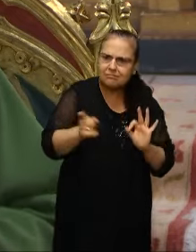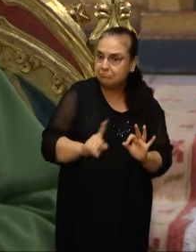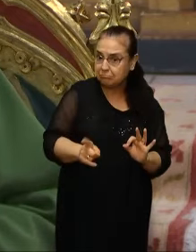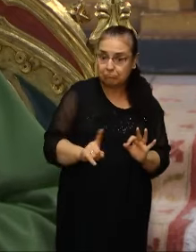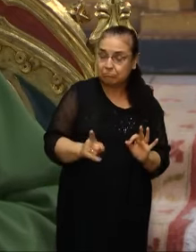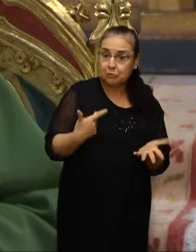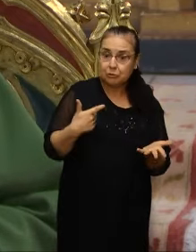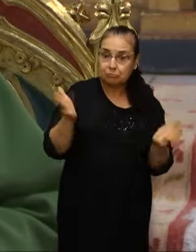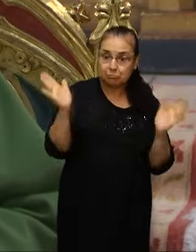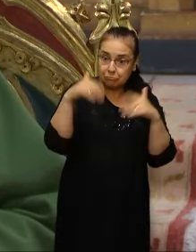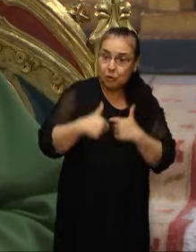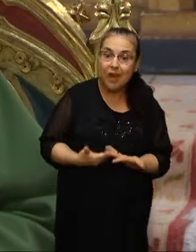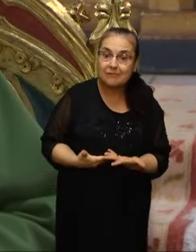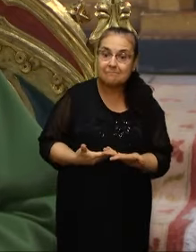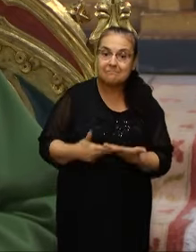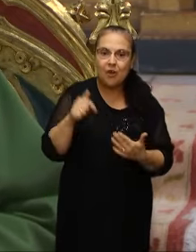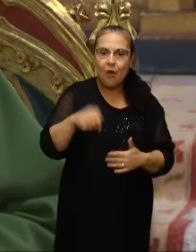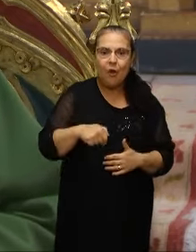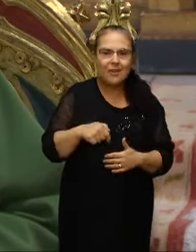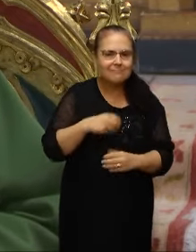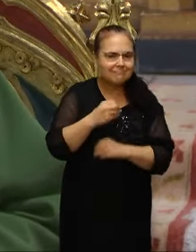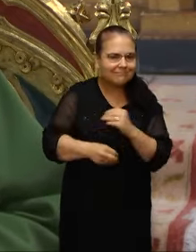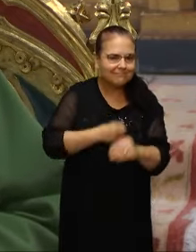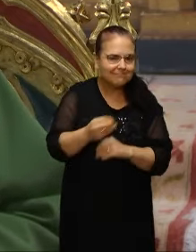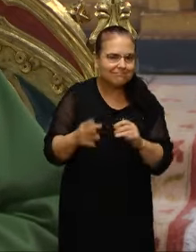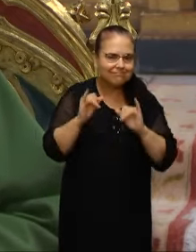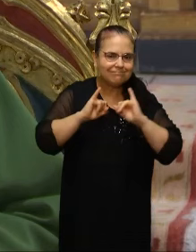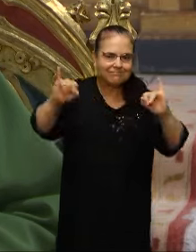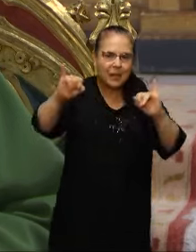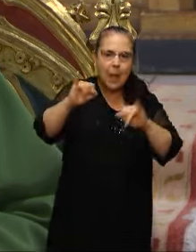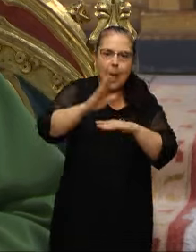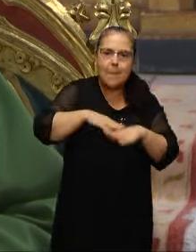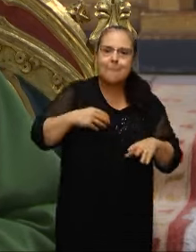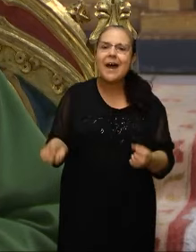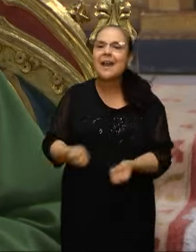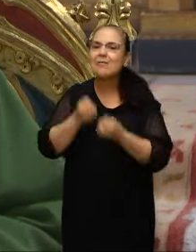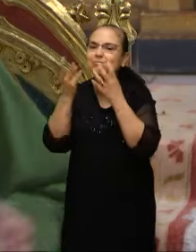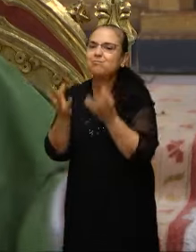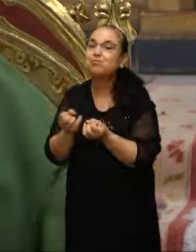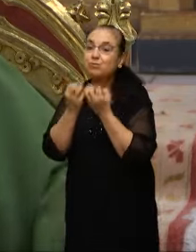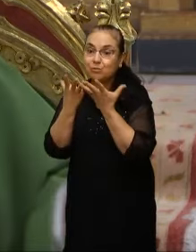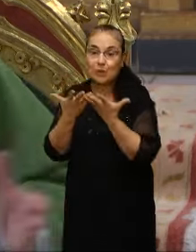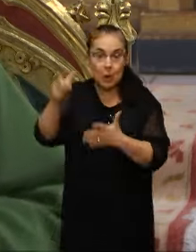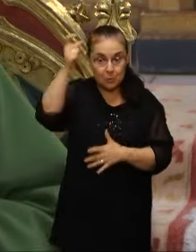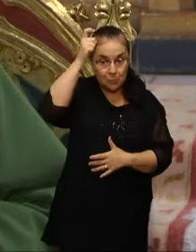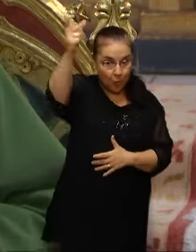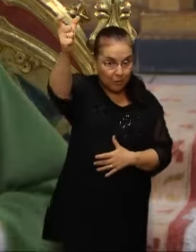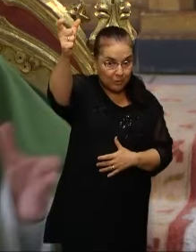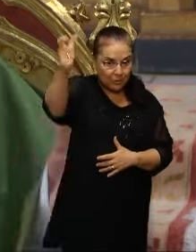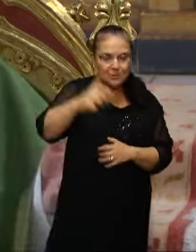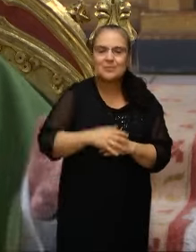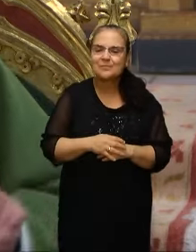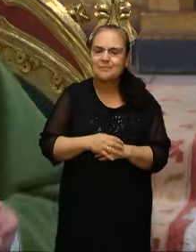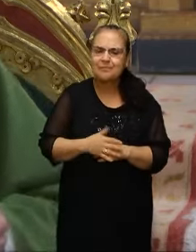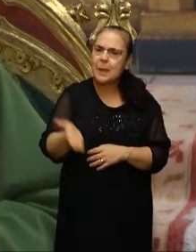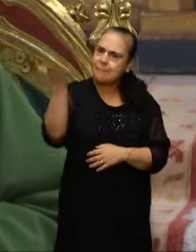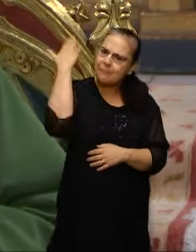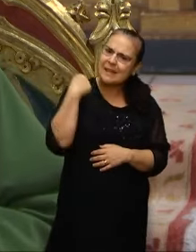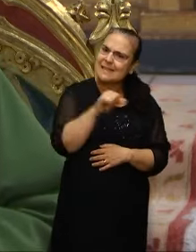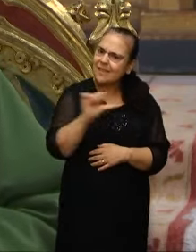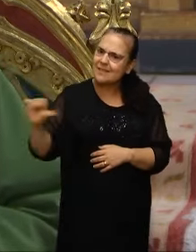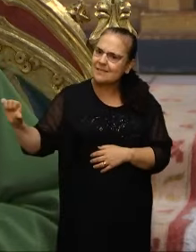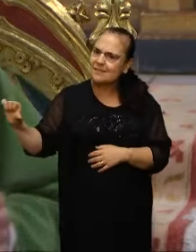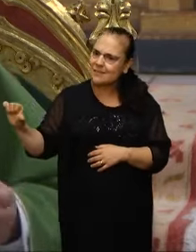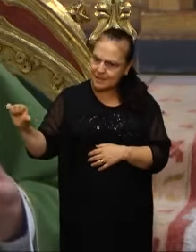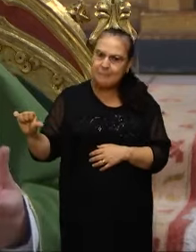fiesta especial vamos a hacer la celebración para la evangelización de los pueblos la semana pasada este domingo fue